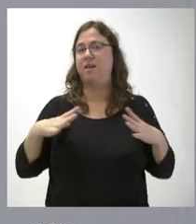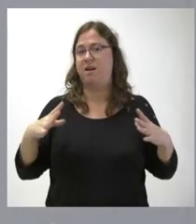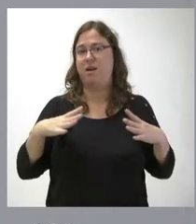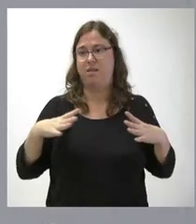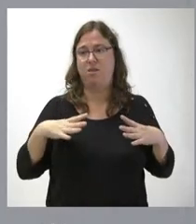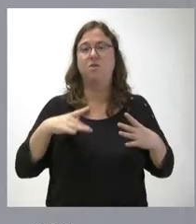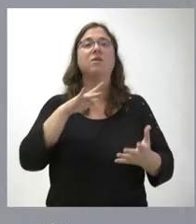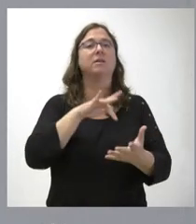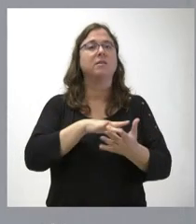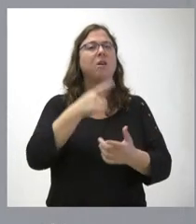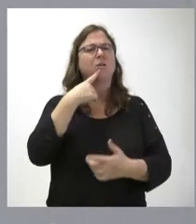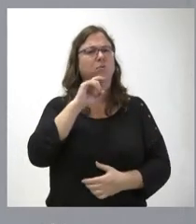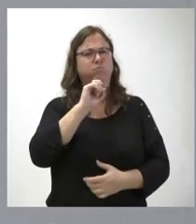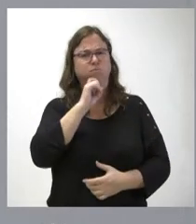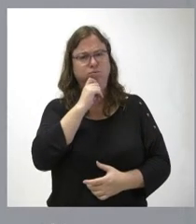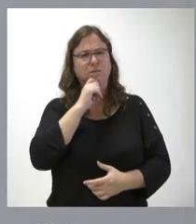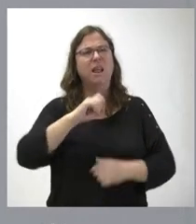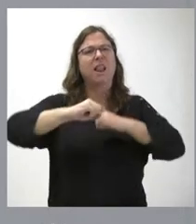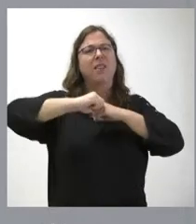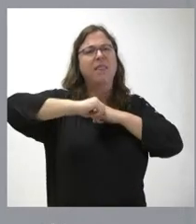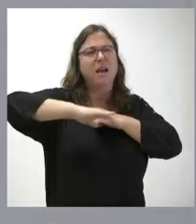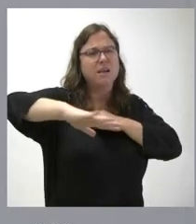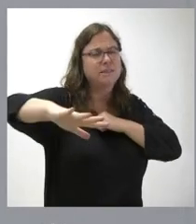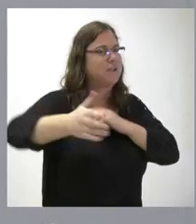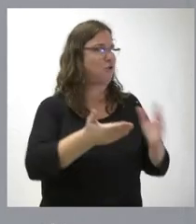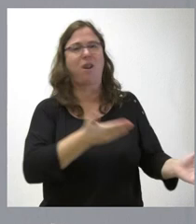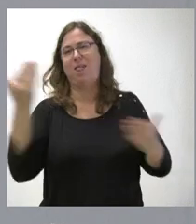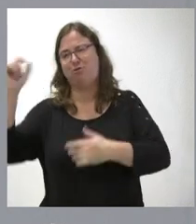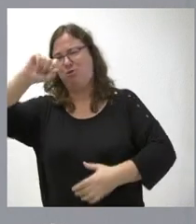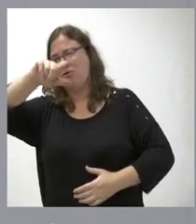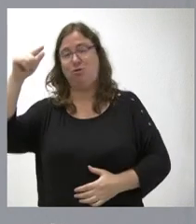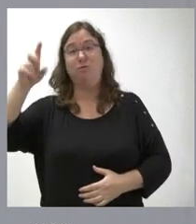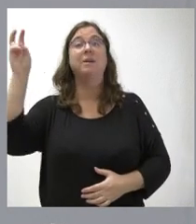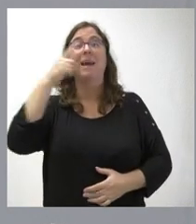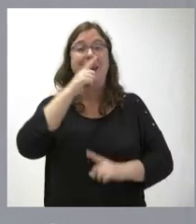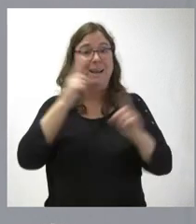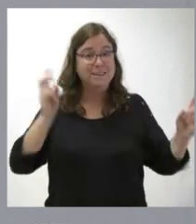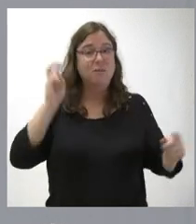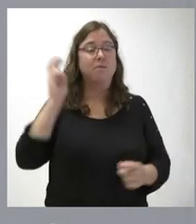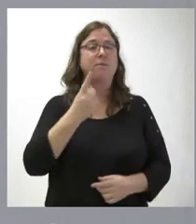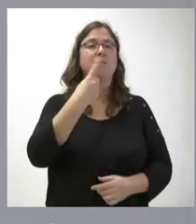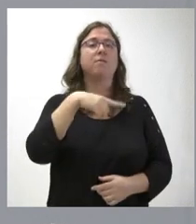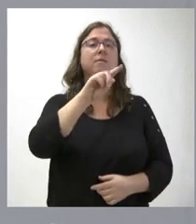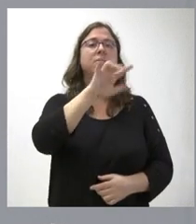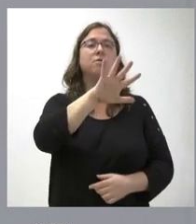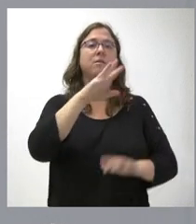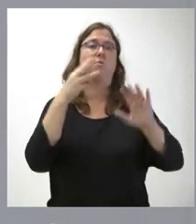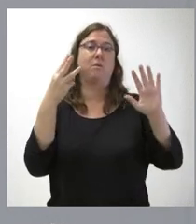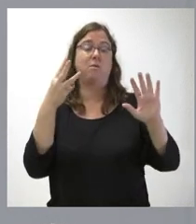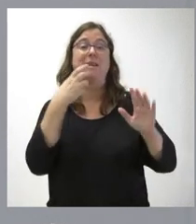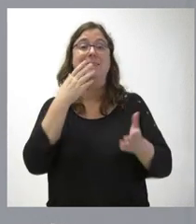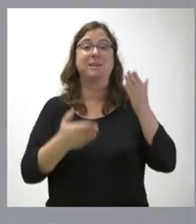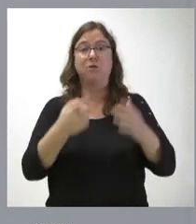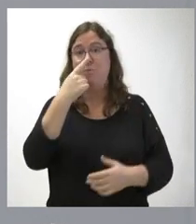comunidad alejados de la hostilidad del desierto este año lo han hecho 159 menores que son 32 más que en el